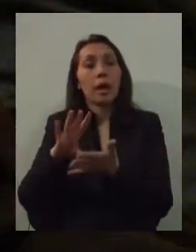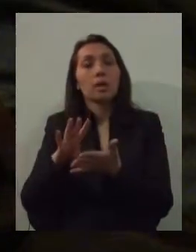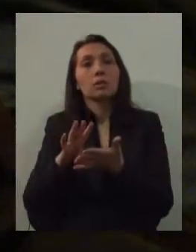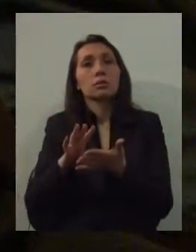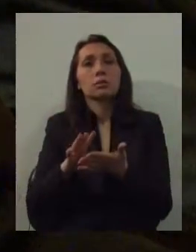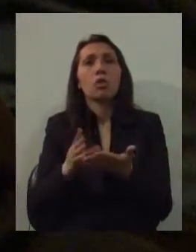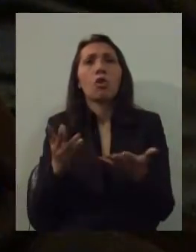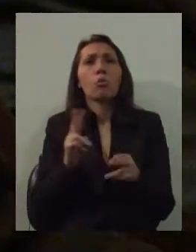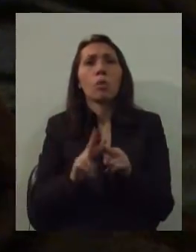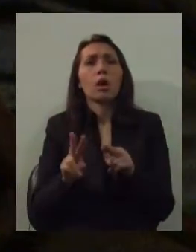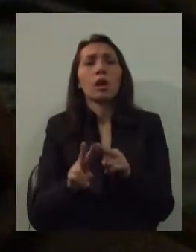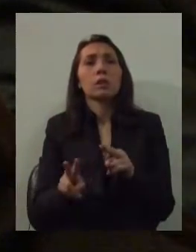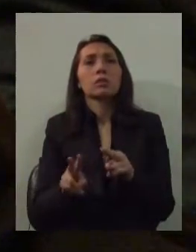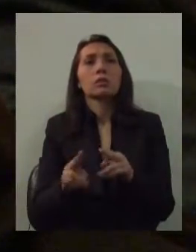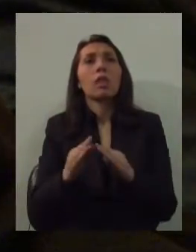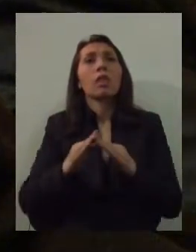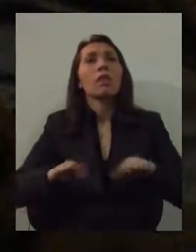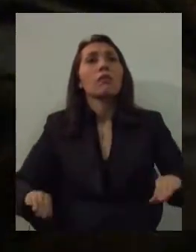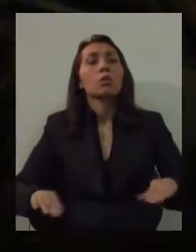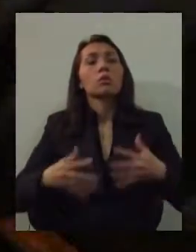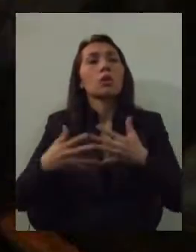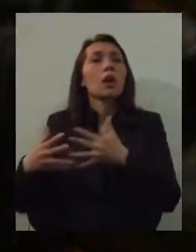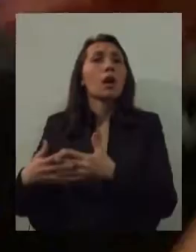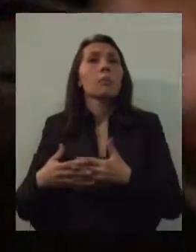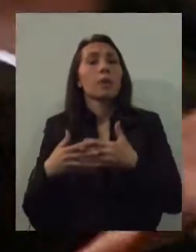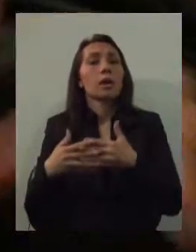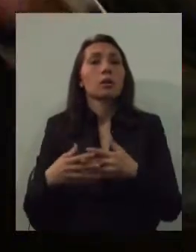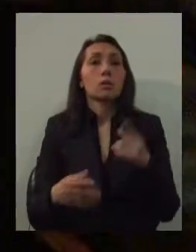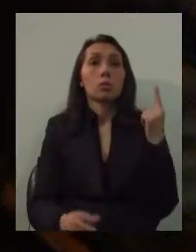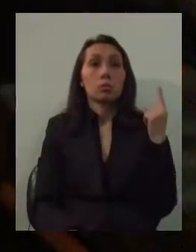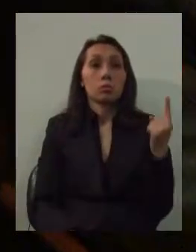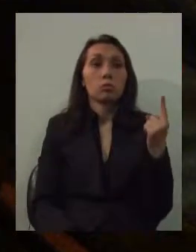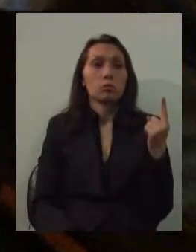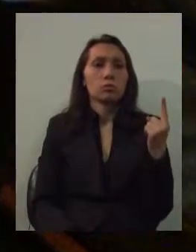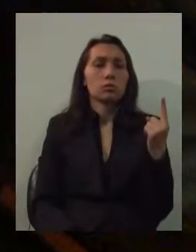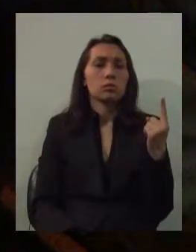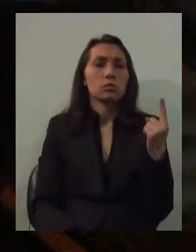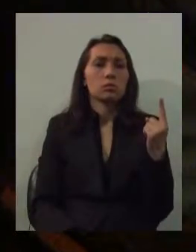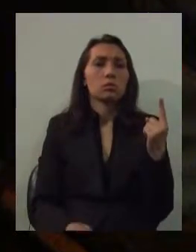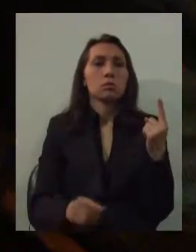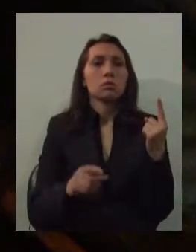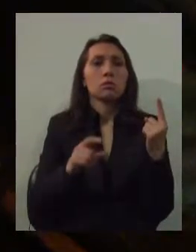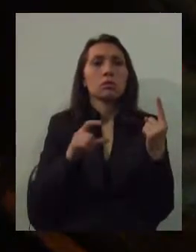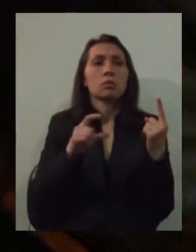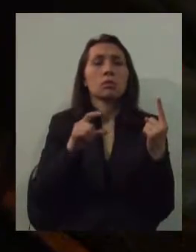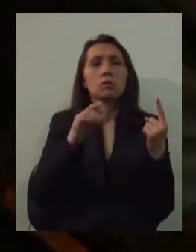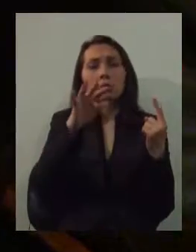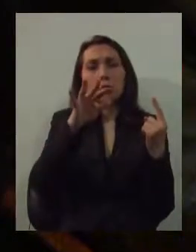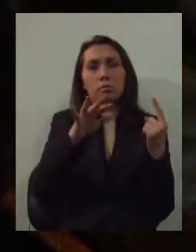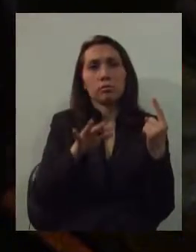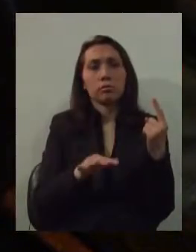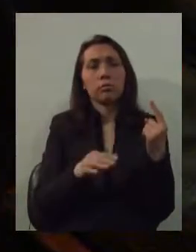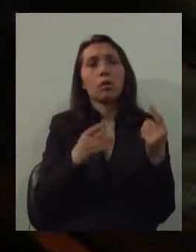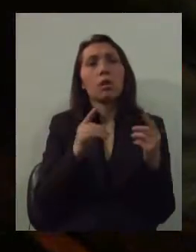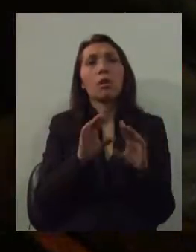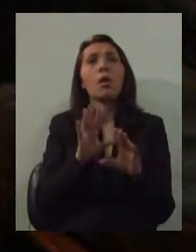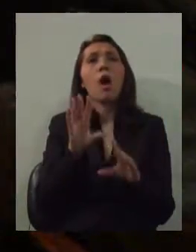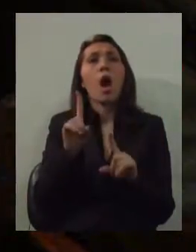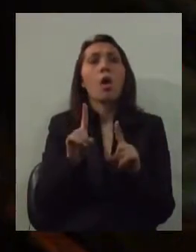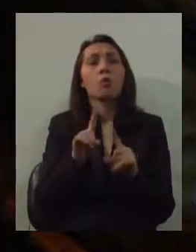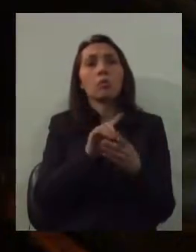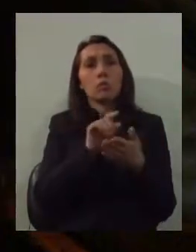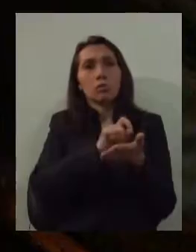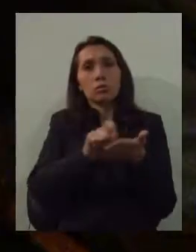hacen, por ejemplo, con las sentencias de divorcio americanas, que son una carilla? Muchas veces vienen ya llenos